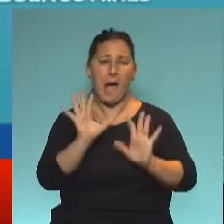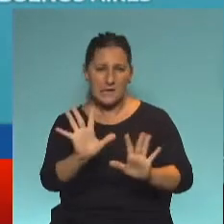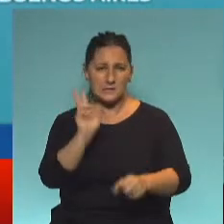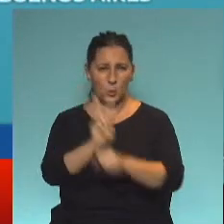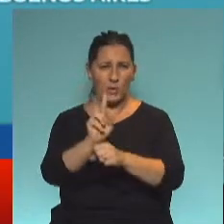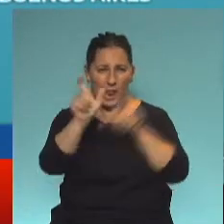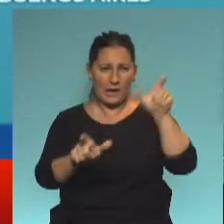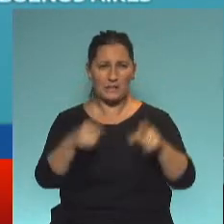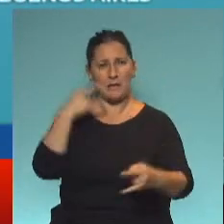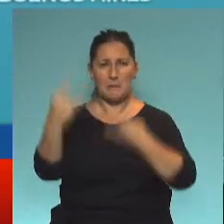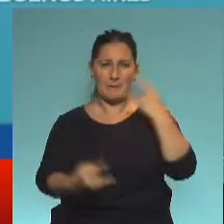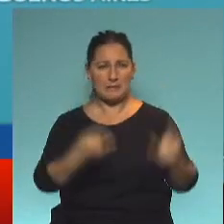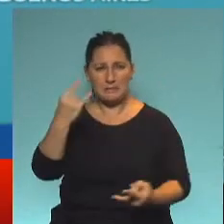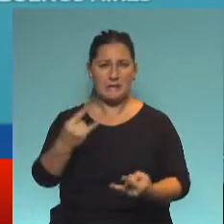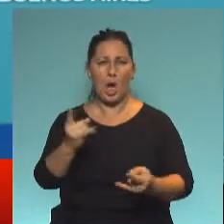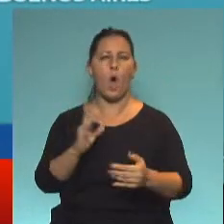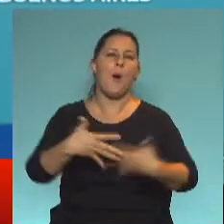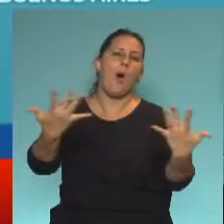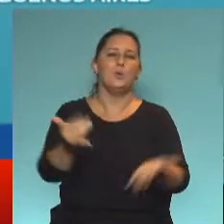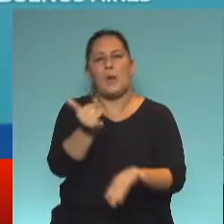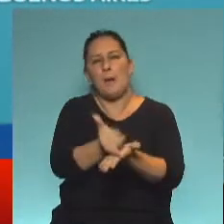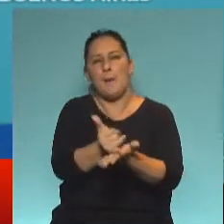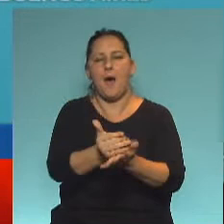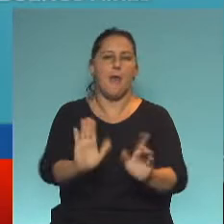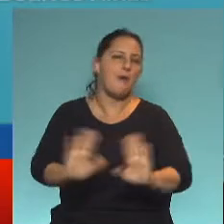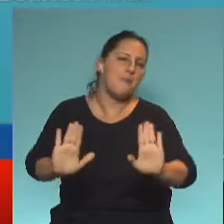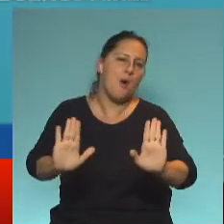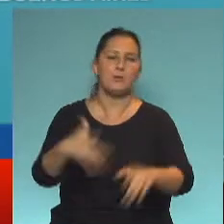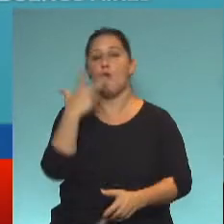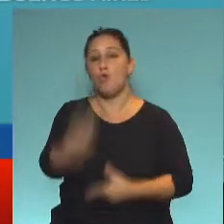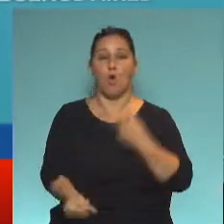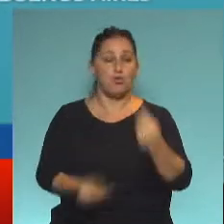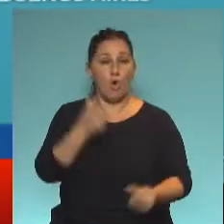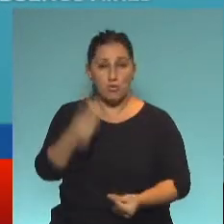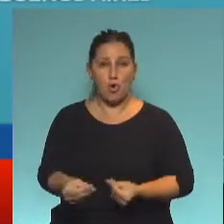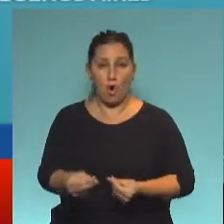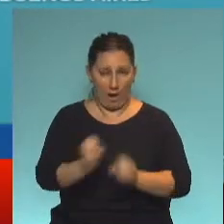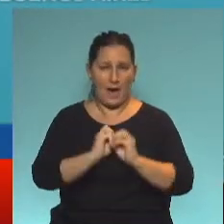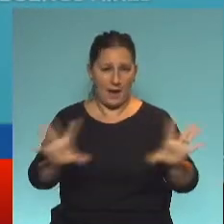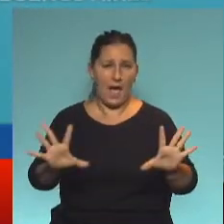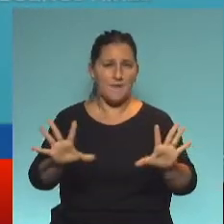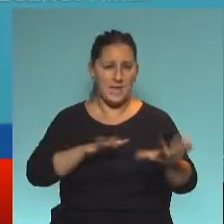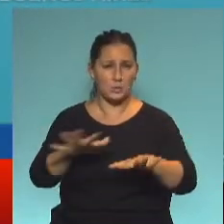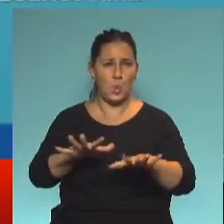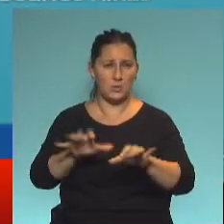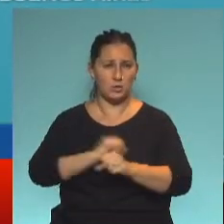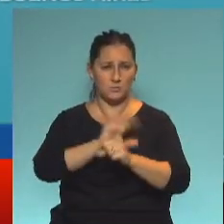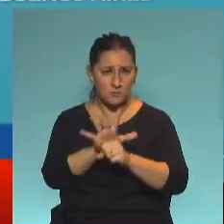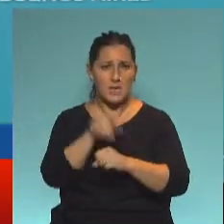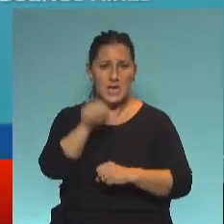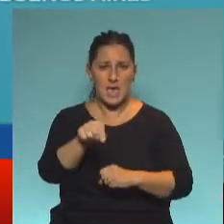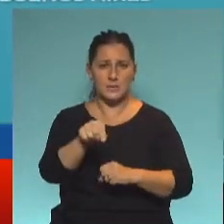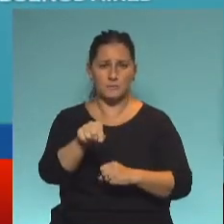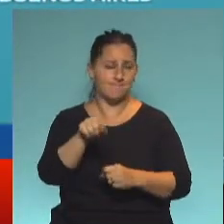gente mintiendo o minimizando o directamente con negacionismo de la gravedad que tiene la enfermedad, es exactamente